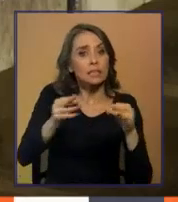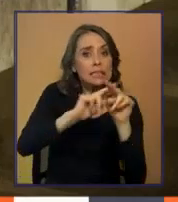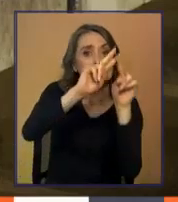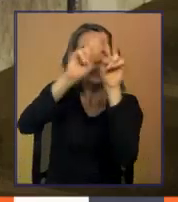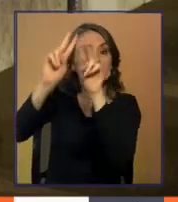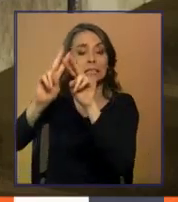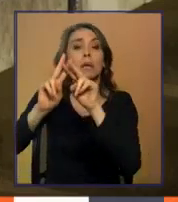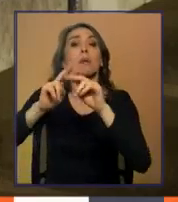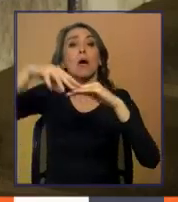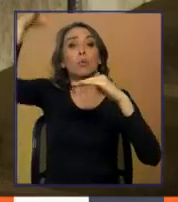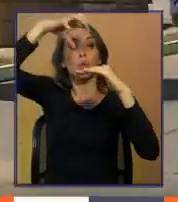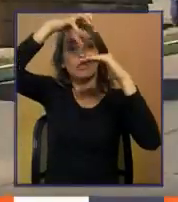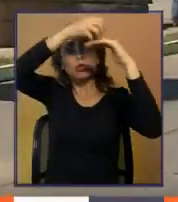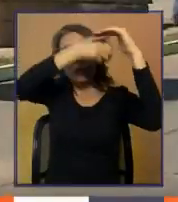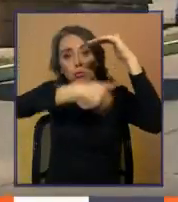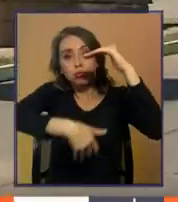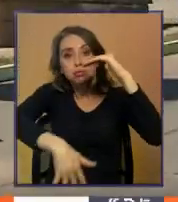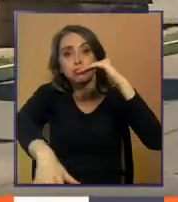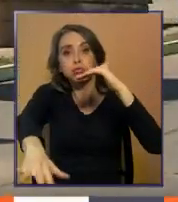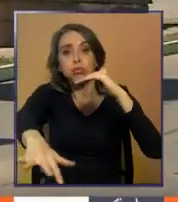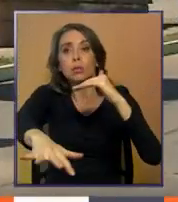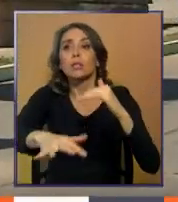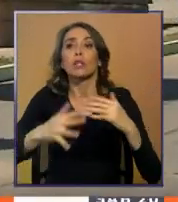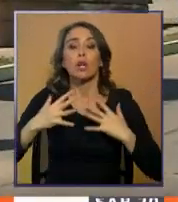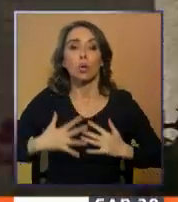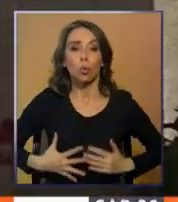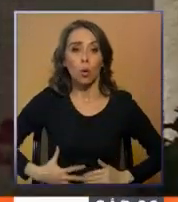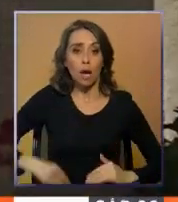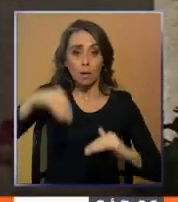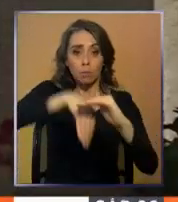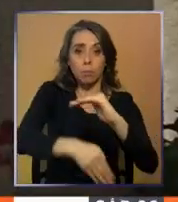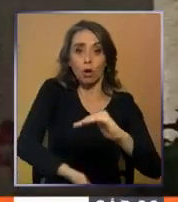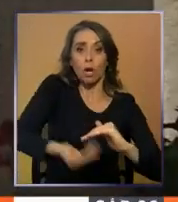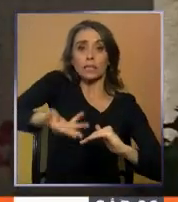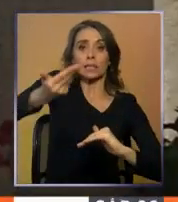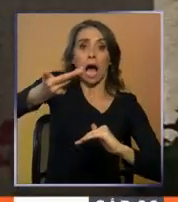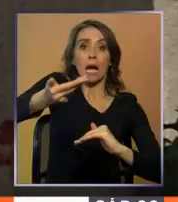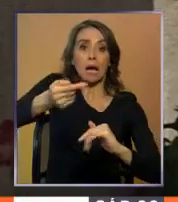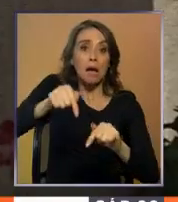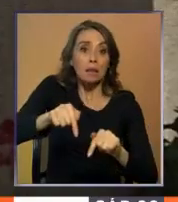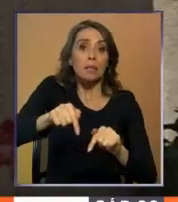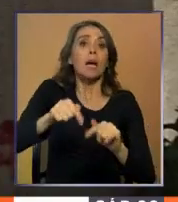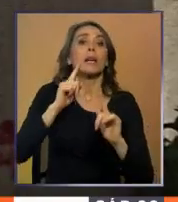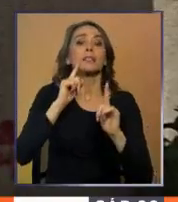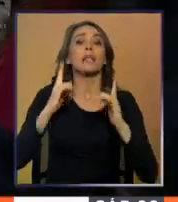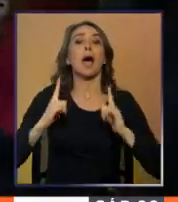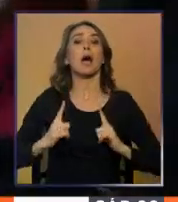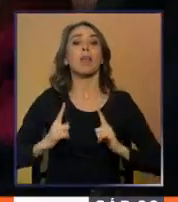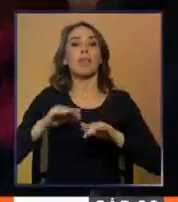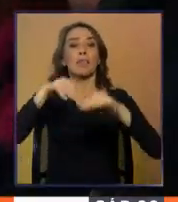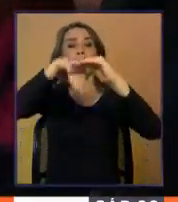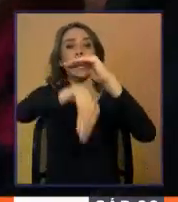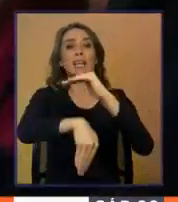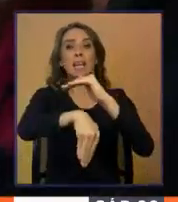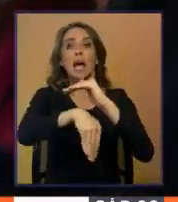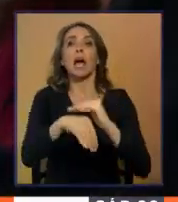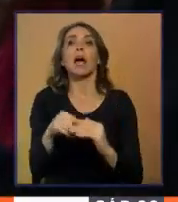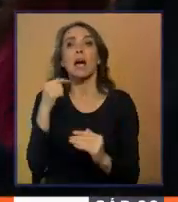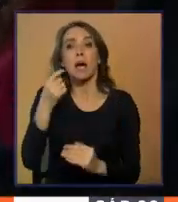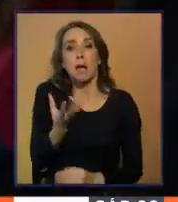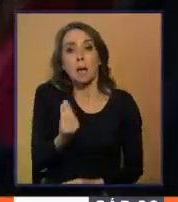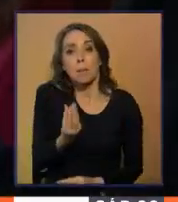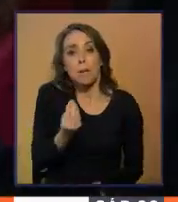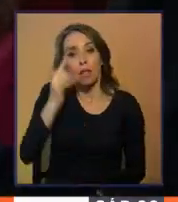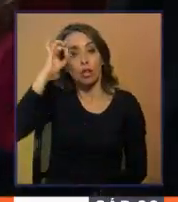construir drenajes, considerando la inhumación de los restos de los que hoy descansan en ese lugar. Nosotros el miedo que tenemos es que sabemos